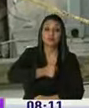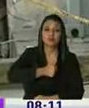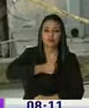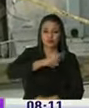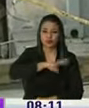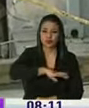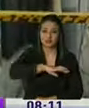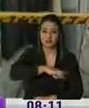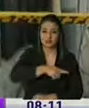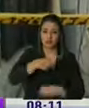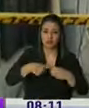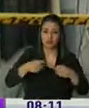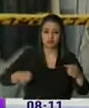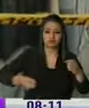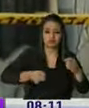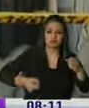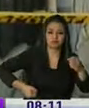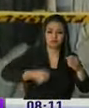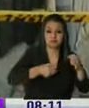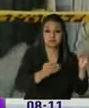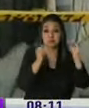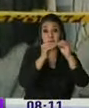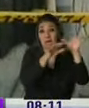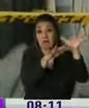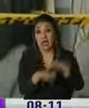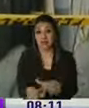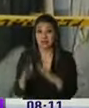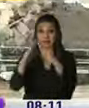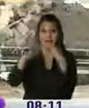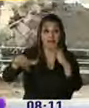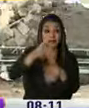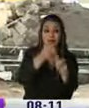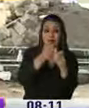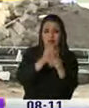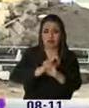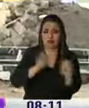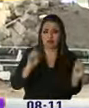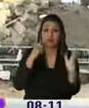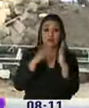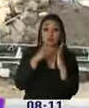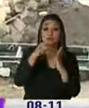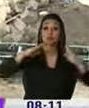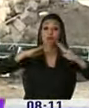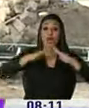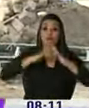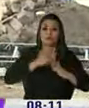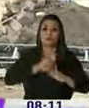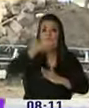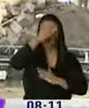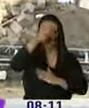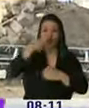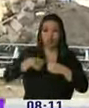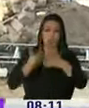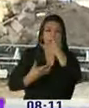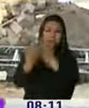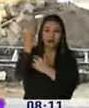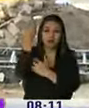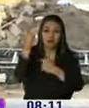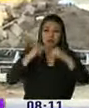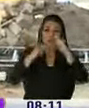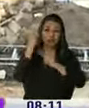apuntalará a la estructura a fin de prevenir afectaciones en las casas aledañas. Si usted vive en una casa patrimonial, en una casa de